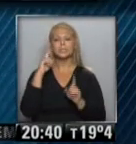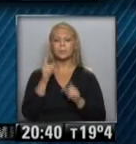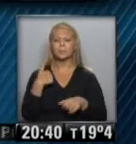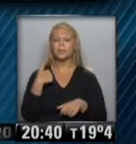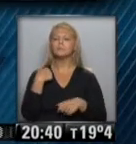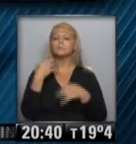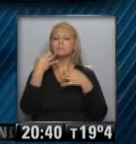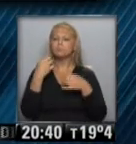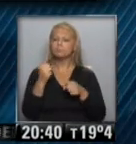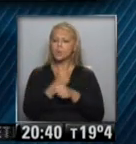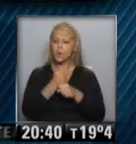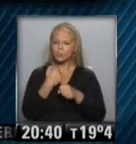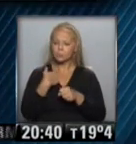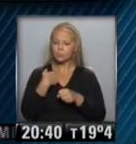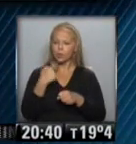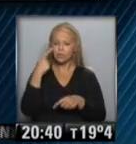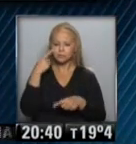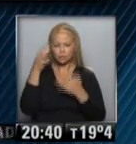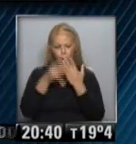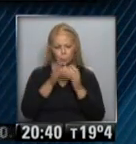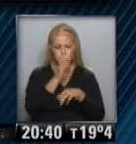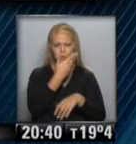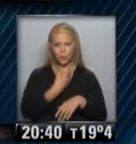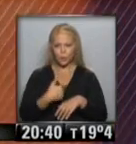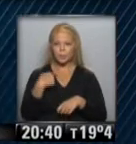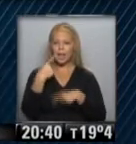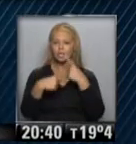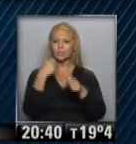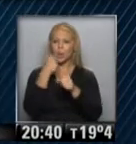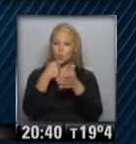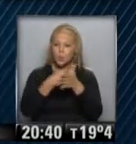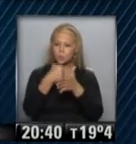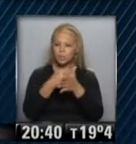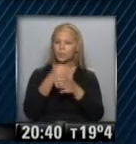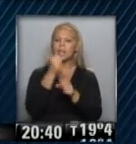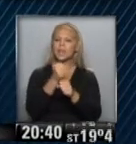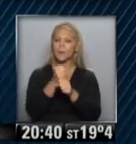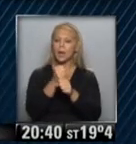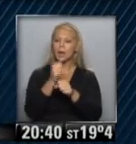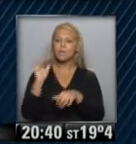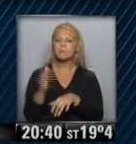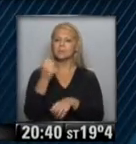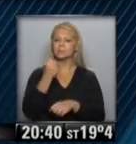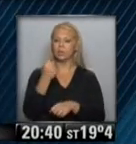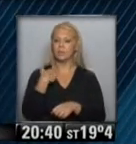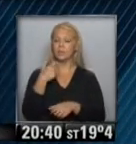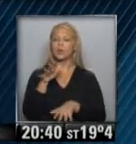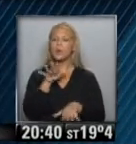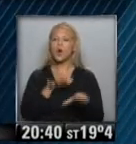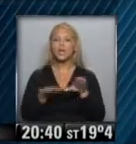nacional de seguir batallando por un mundo diferente en el que el trabajo vuelva a ser el gran organizador social